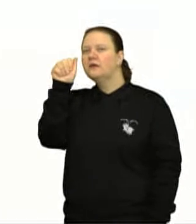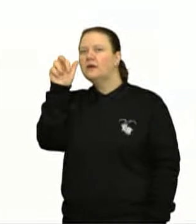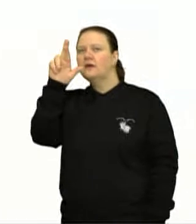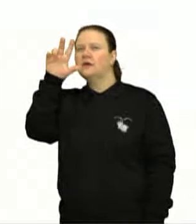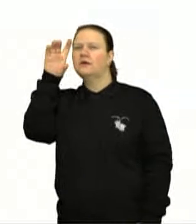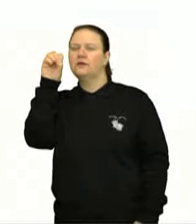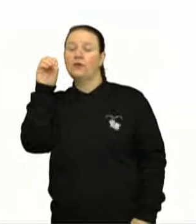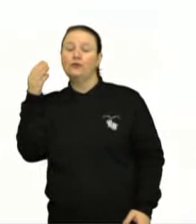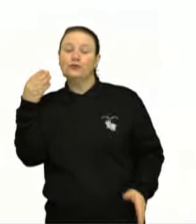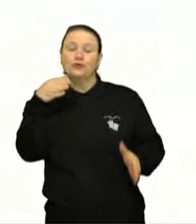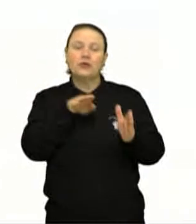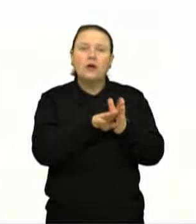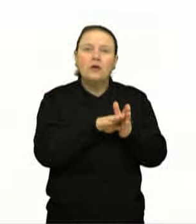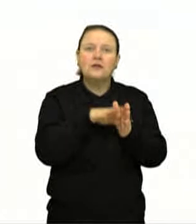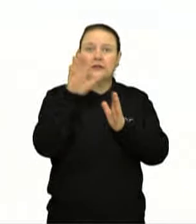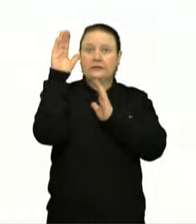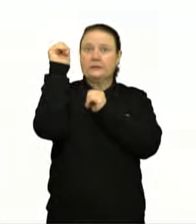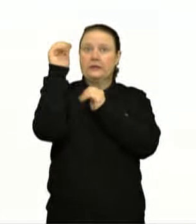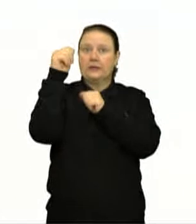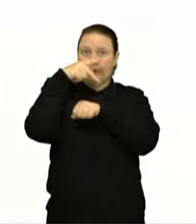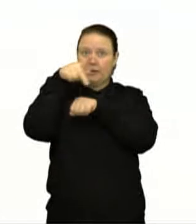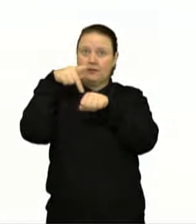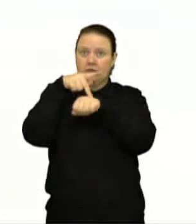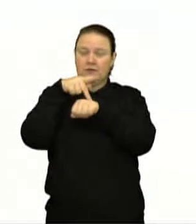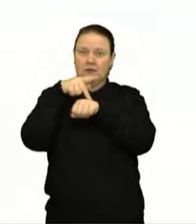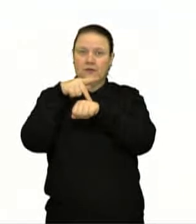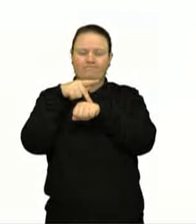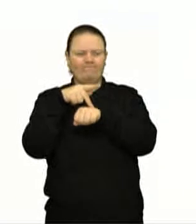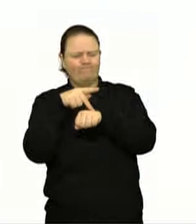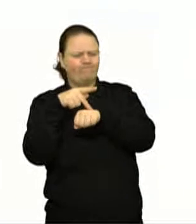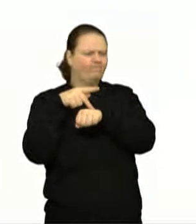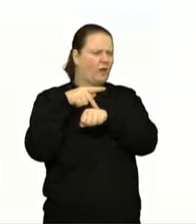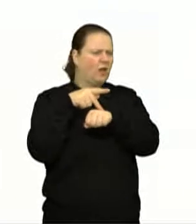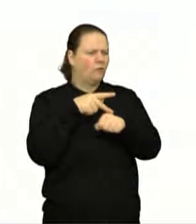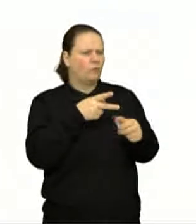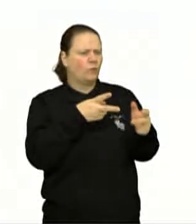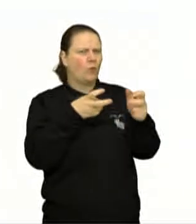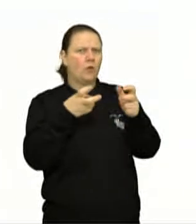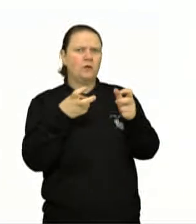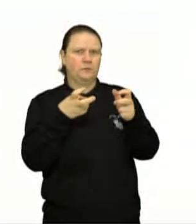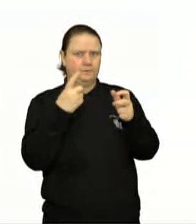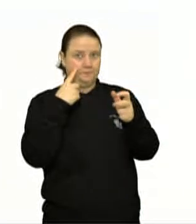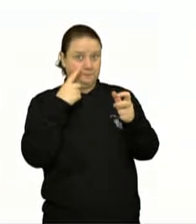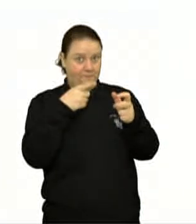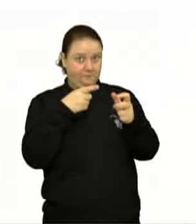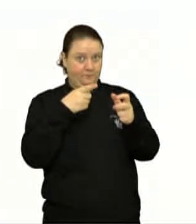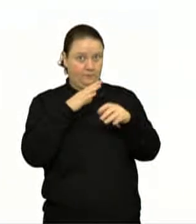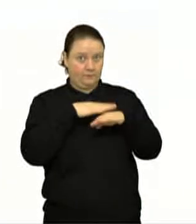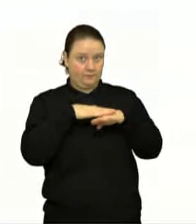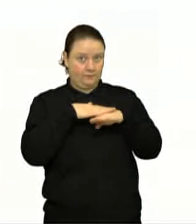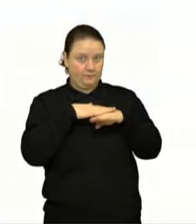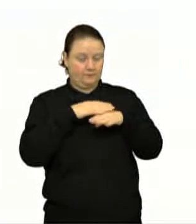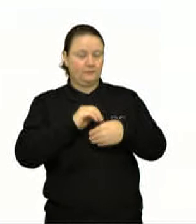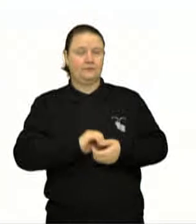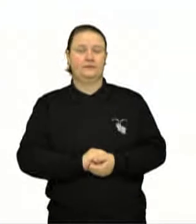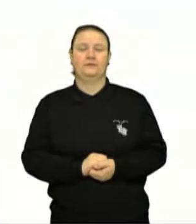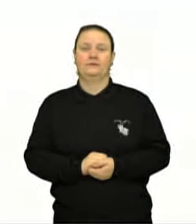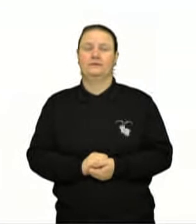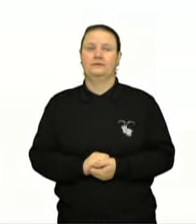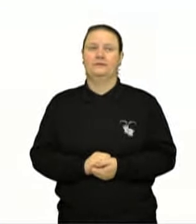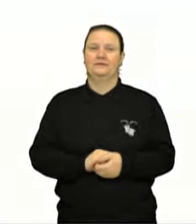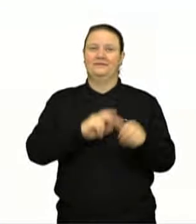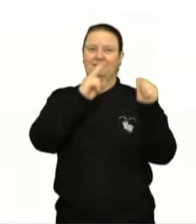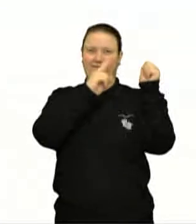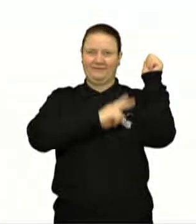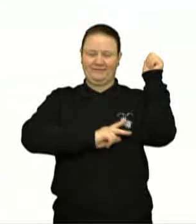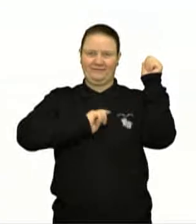certo? Quien, para integrarse, seguía el juego a sus compañeros. En un momento en plena ruta se acercó a